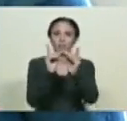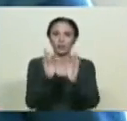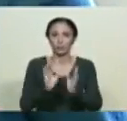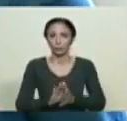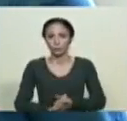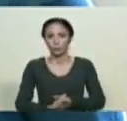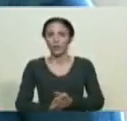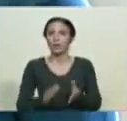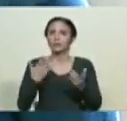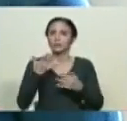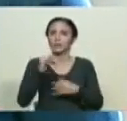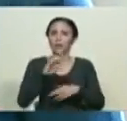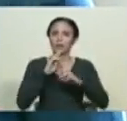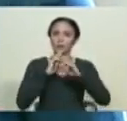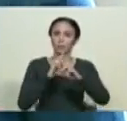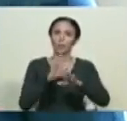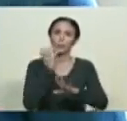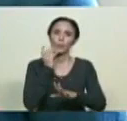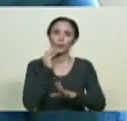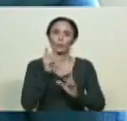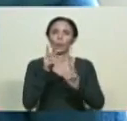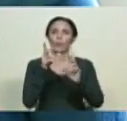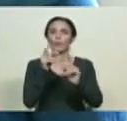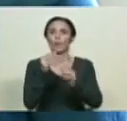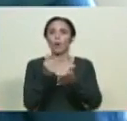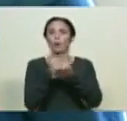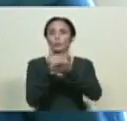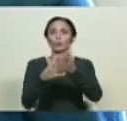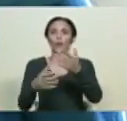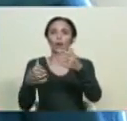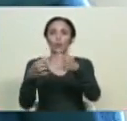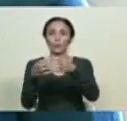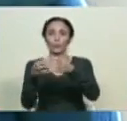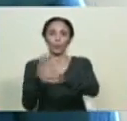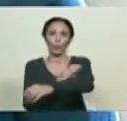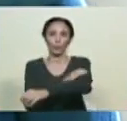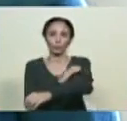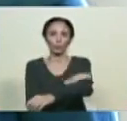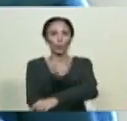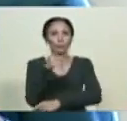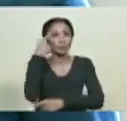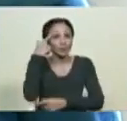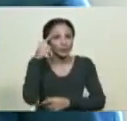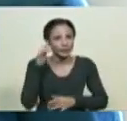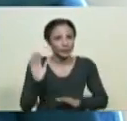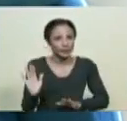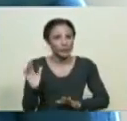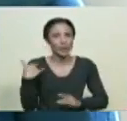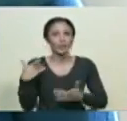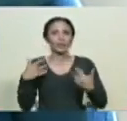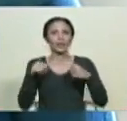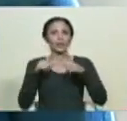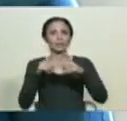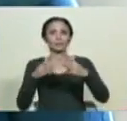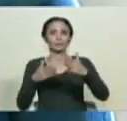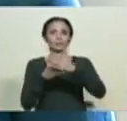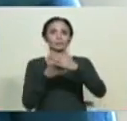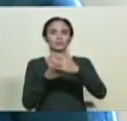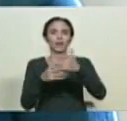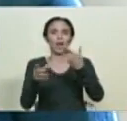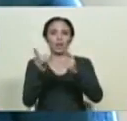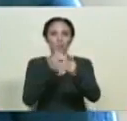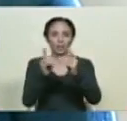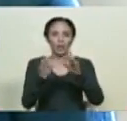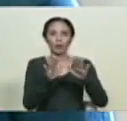ahí los resultados del día de hoy no favorecen a la oposición, ¿creen ustedes que esto pudiera frenar el diálogo del